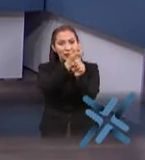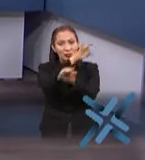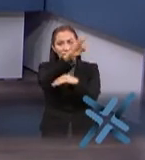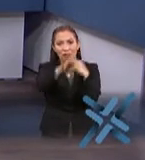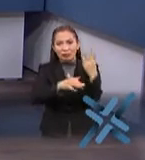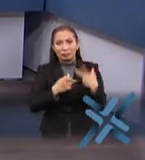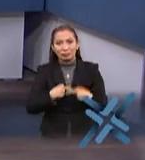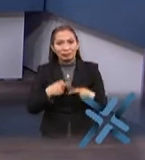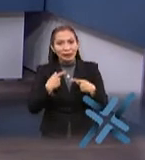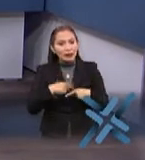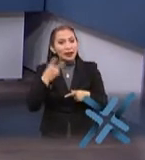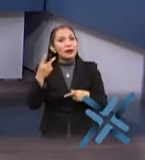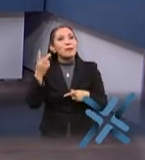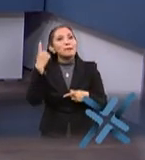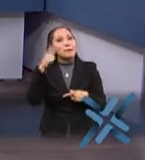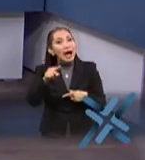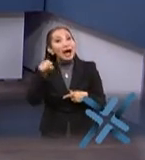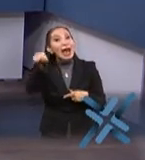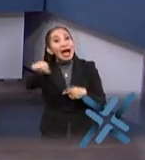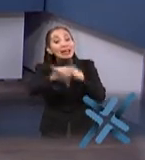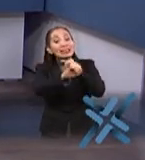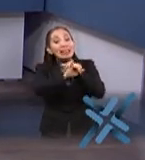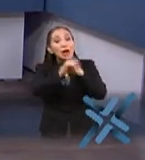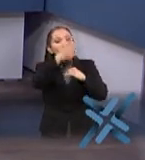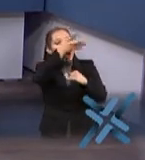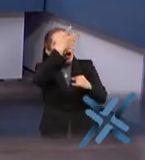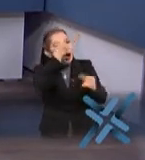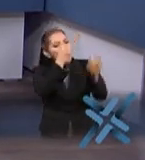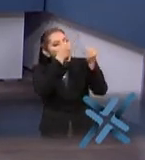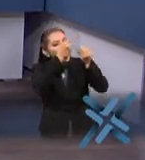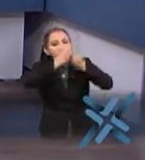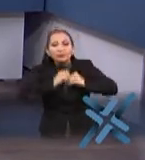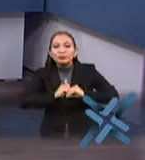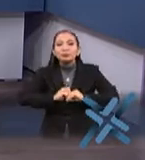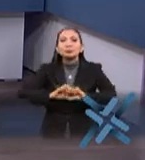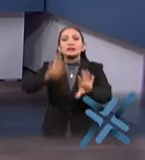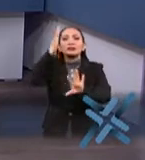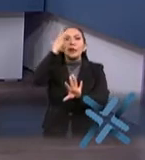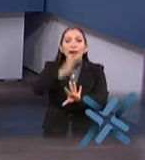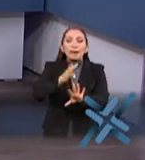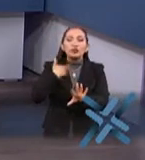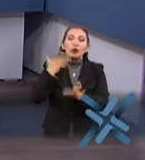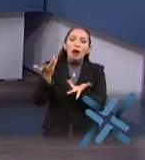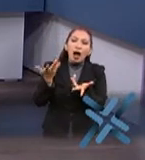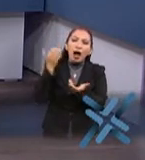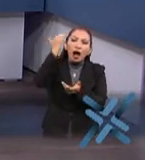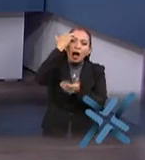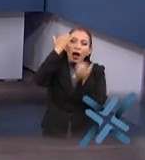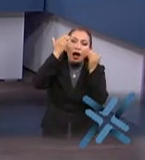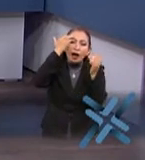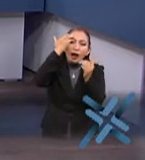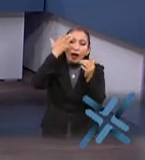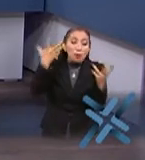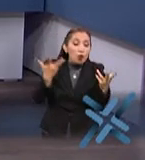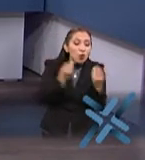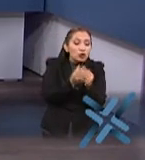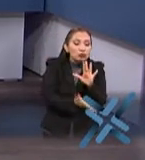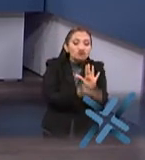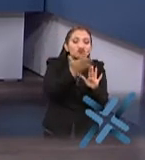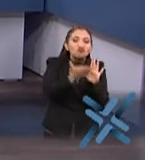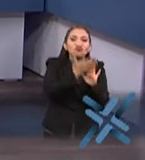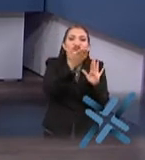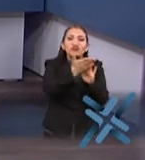el público para que con la retroalimentación sepamos redirigir y construir en conjunto